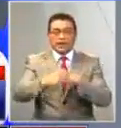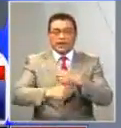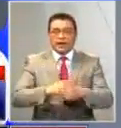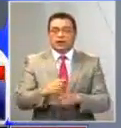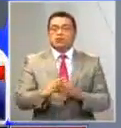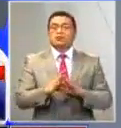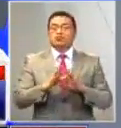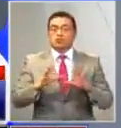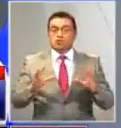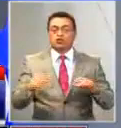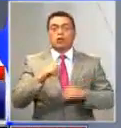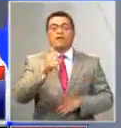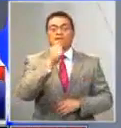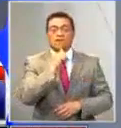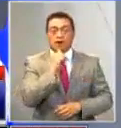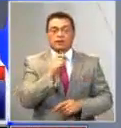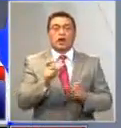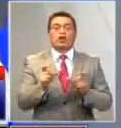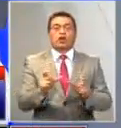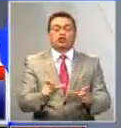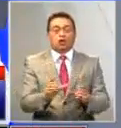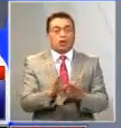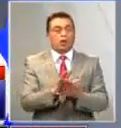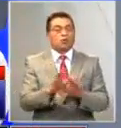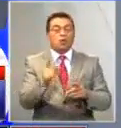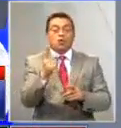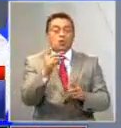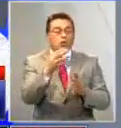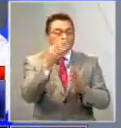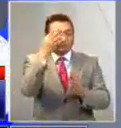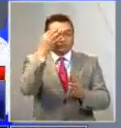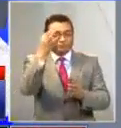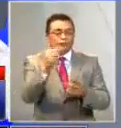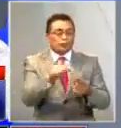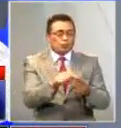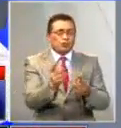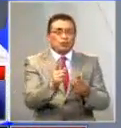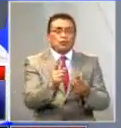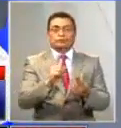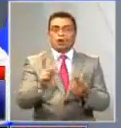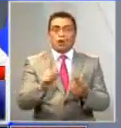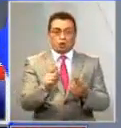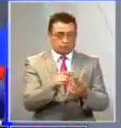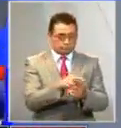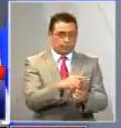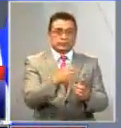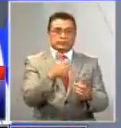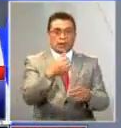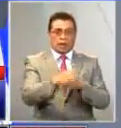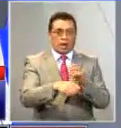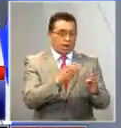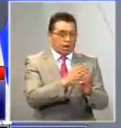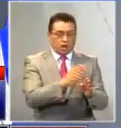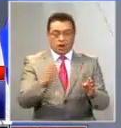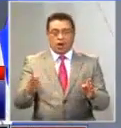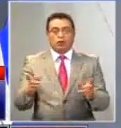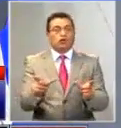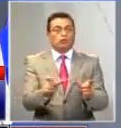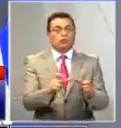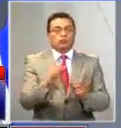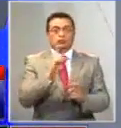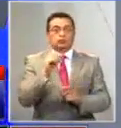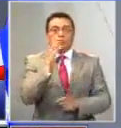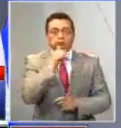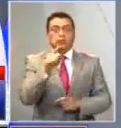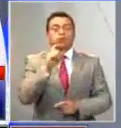hay una falta de control, no en un hecho aislado, sino que en un periodo, y por lo tanto es necesario saber quién eran los responsables de esta